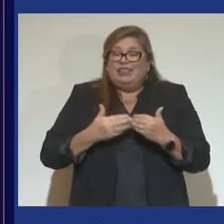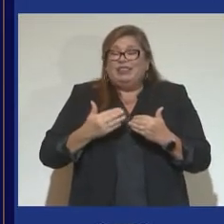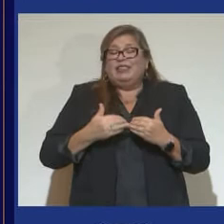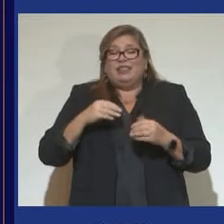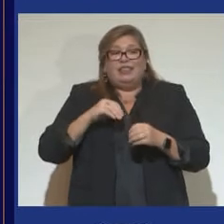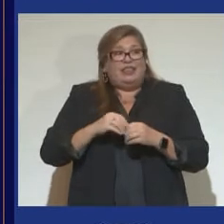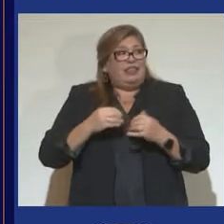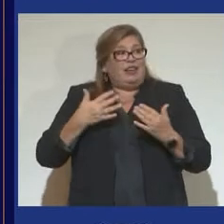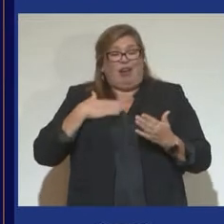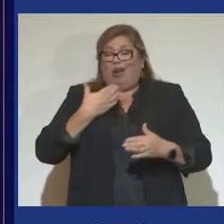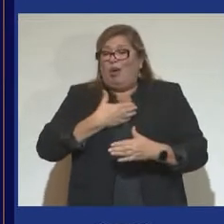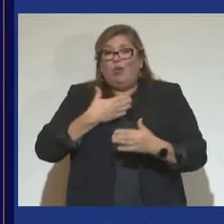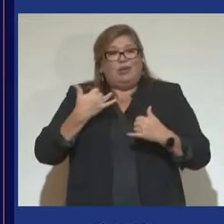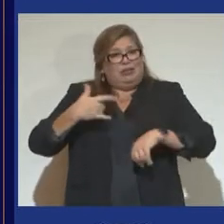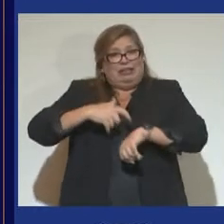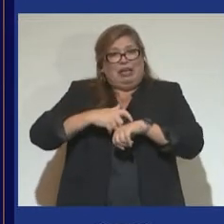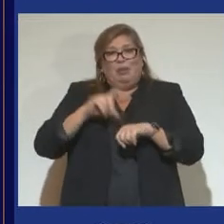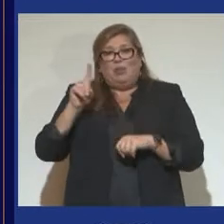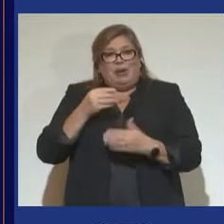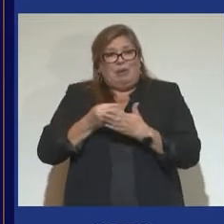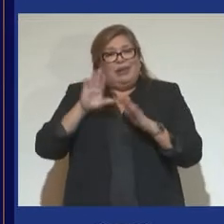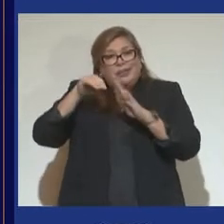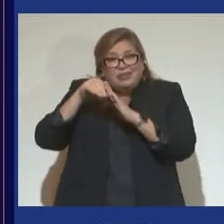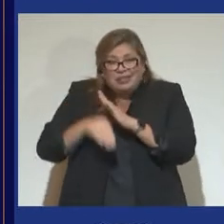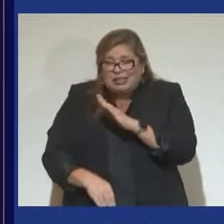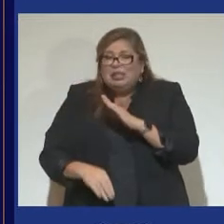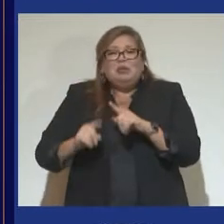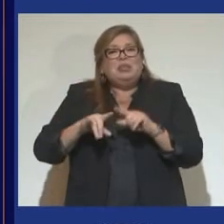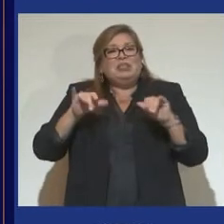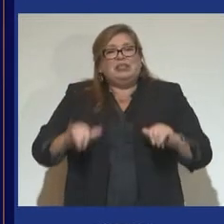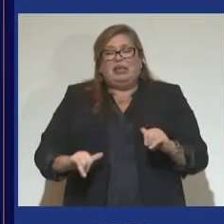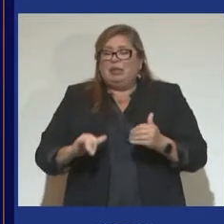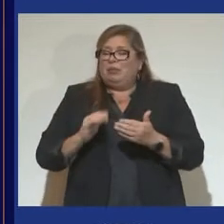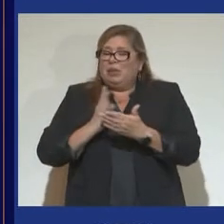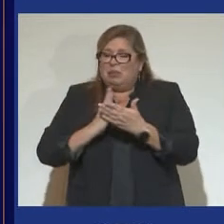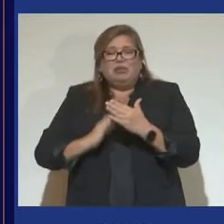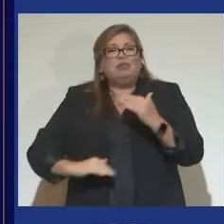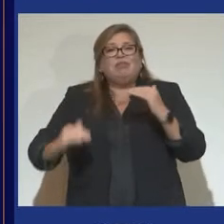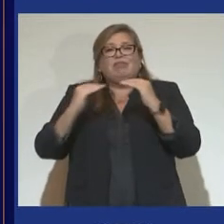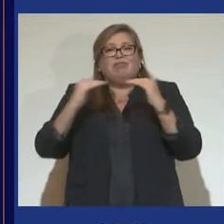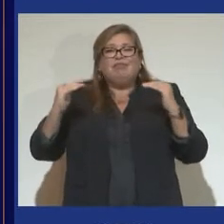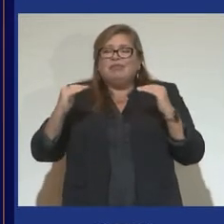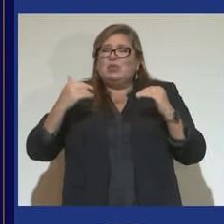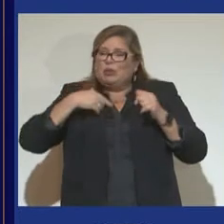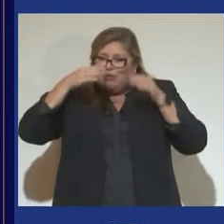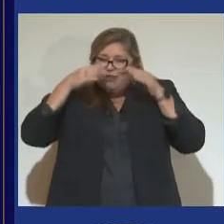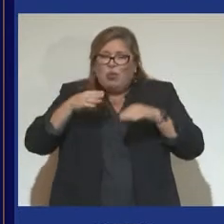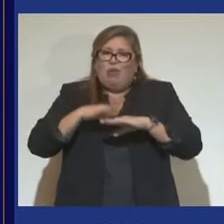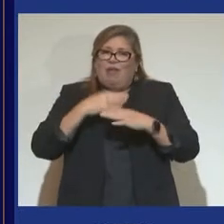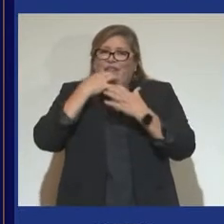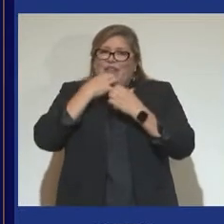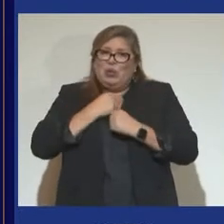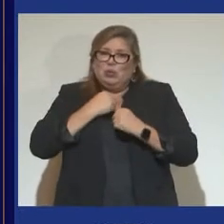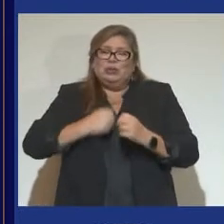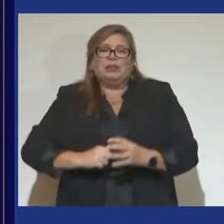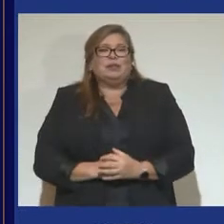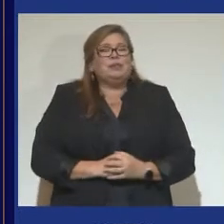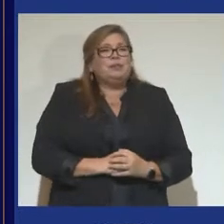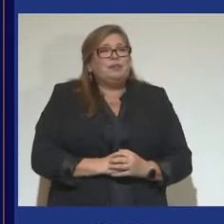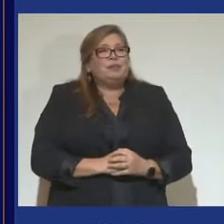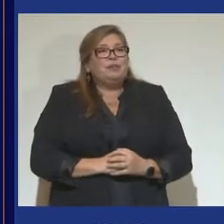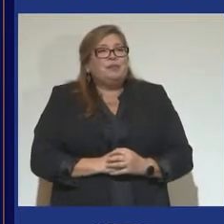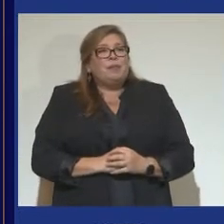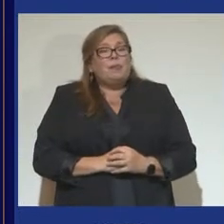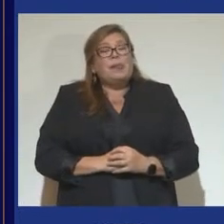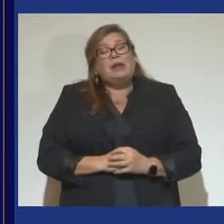han sido diferentes de lo que hemos visto en la historia los números han cambiado pero nuestros valores nuestros valores no han cambiado